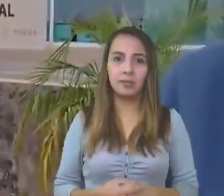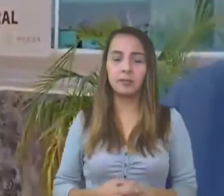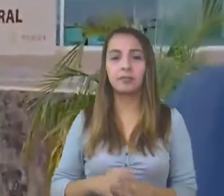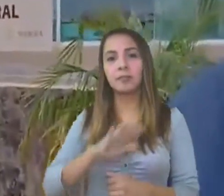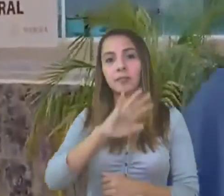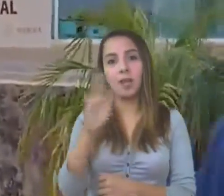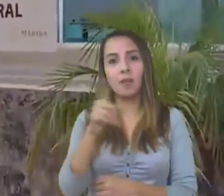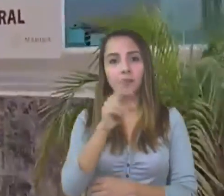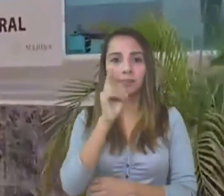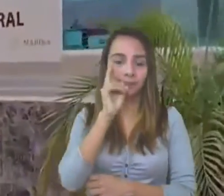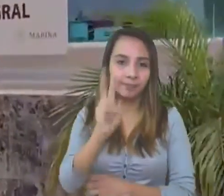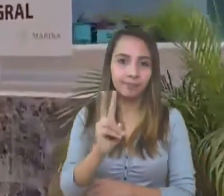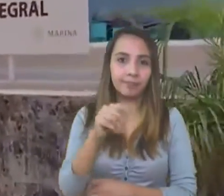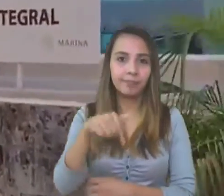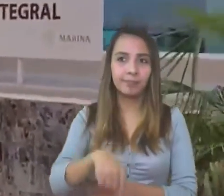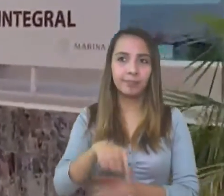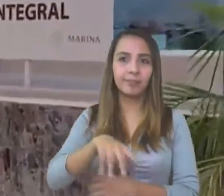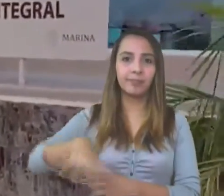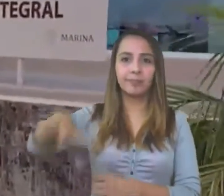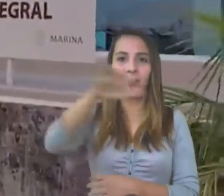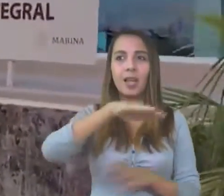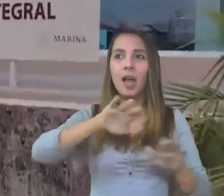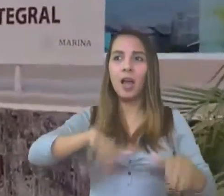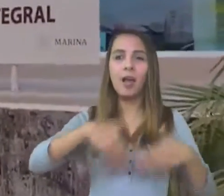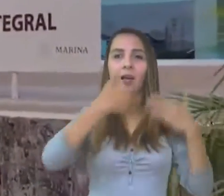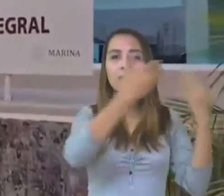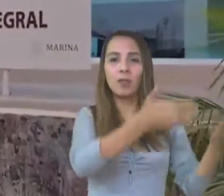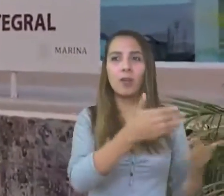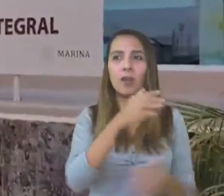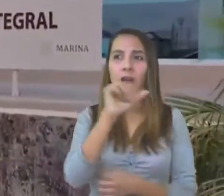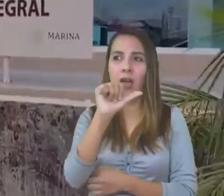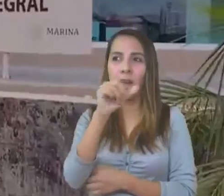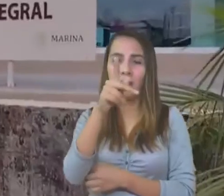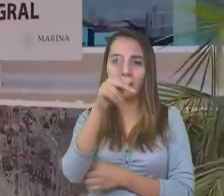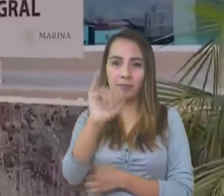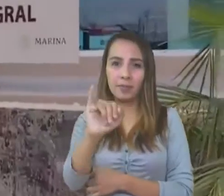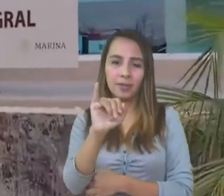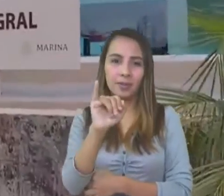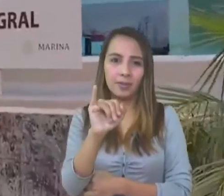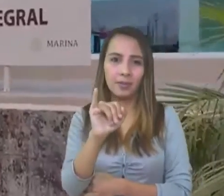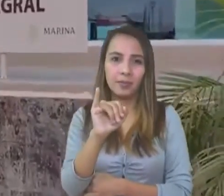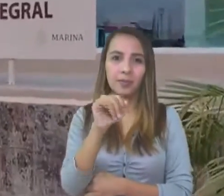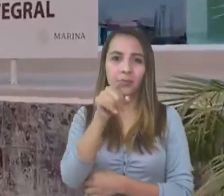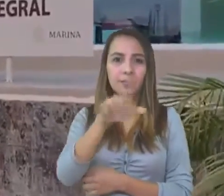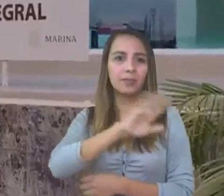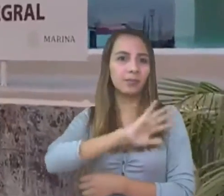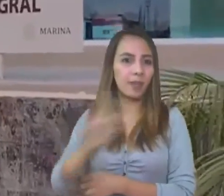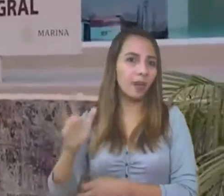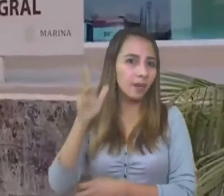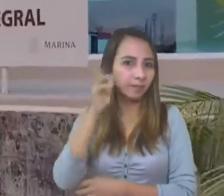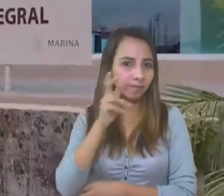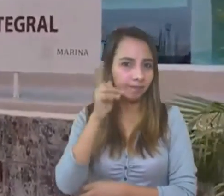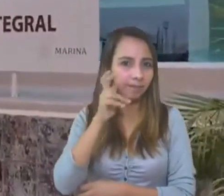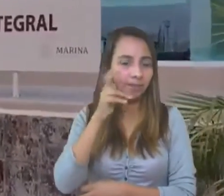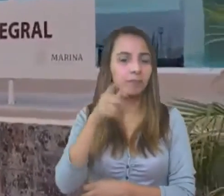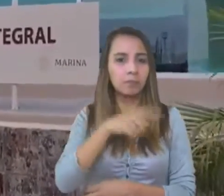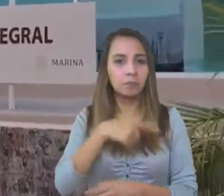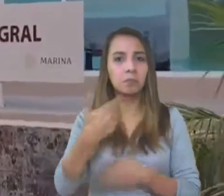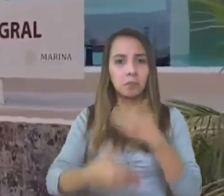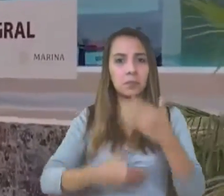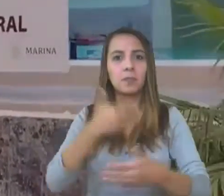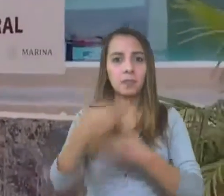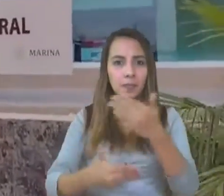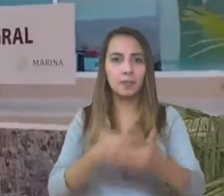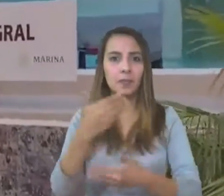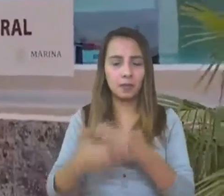tienen. Gracias. Okay, gracias. Desde aquí, desde la parte exterior de la Administración Portuaria Integral de Ensenada, ya lo escuchó usted, dándole seguimiento a ese tema. Y qué bueno